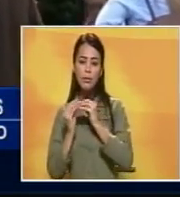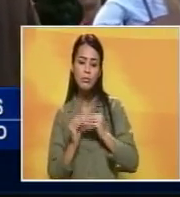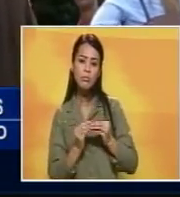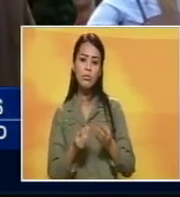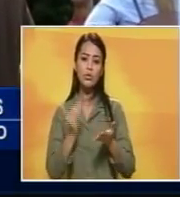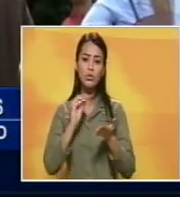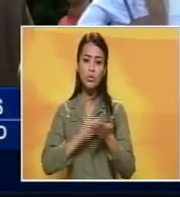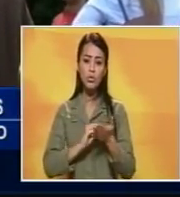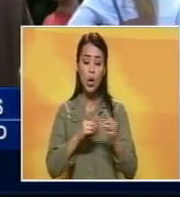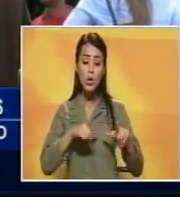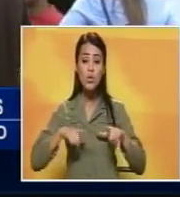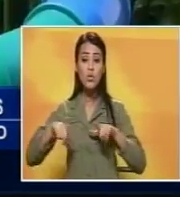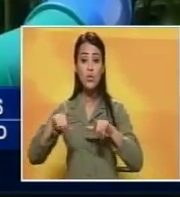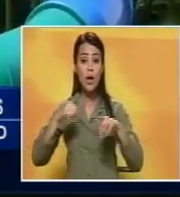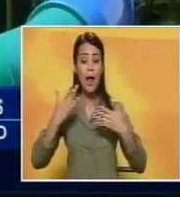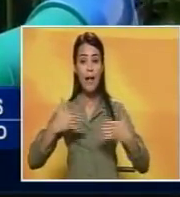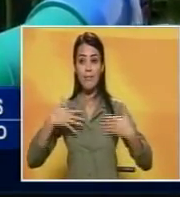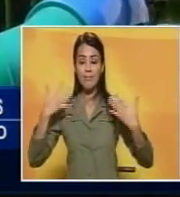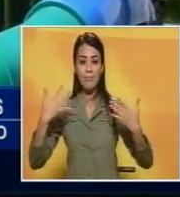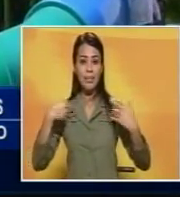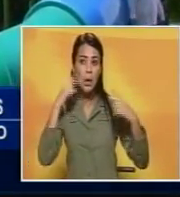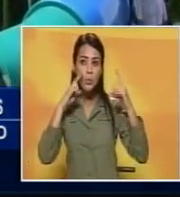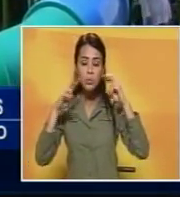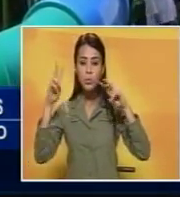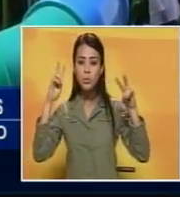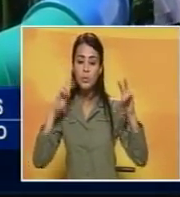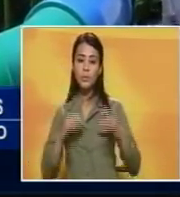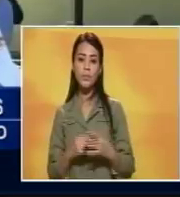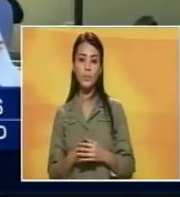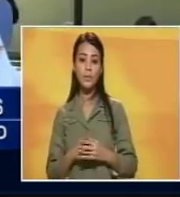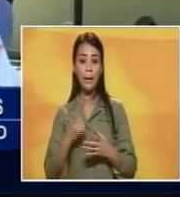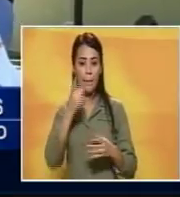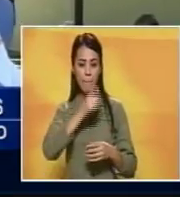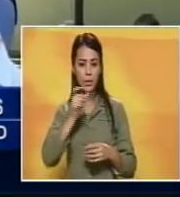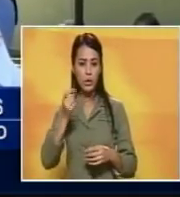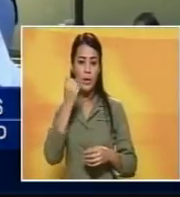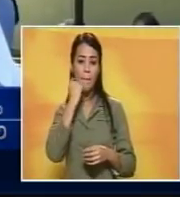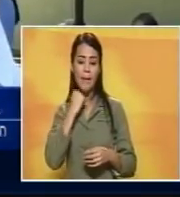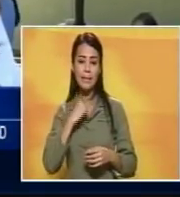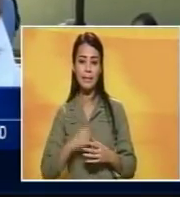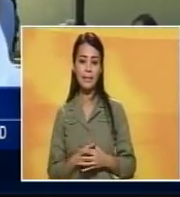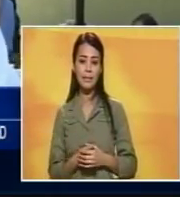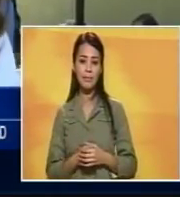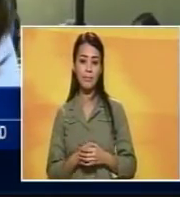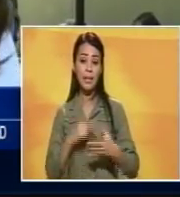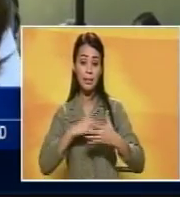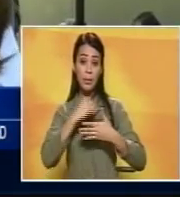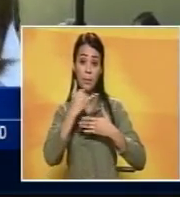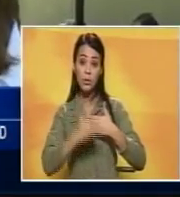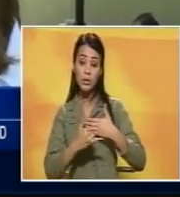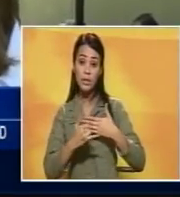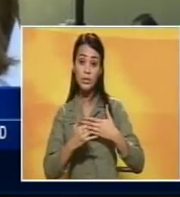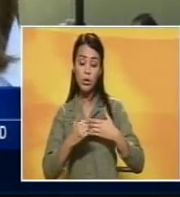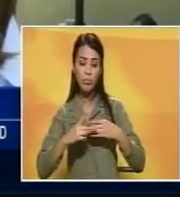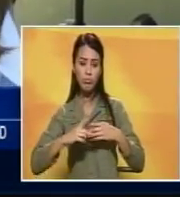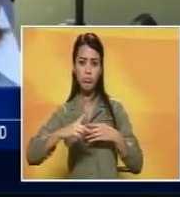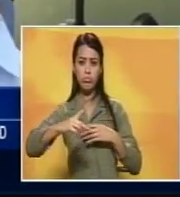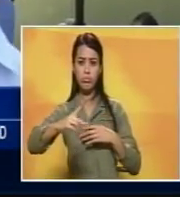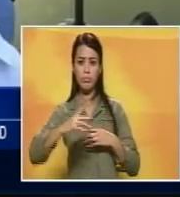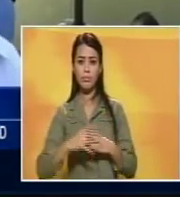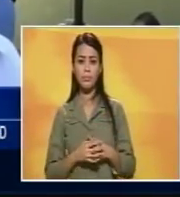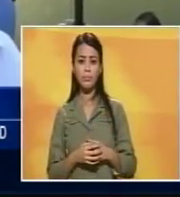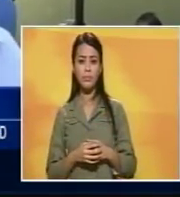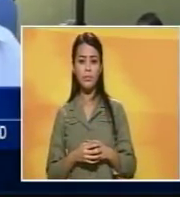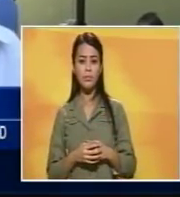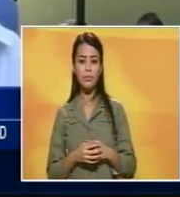crear espacios para el disfrute y esparcimiento de los valencianos. Es un proyecto amplio que tiene 1,5 kilómetros de largo, que